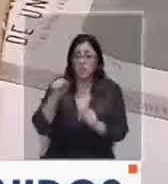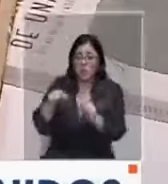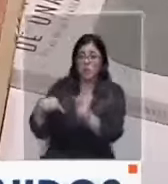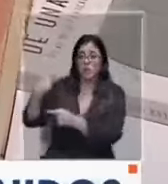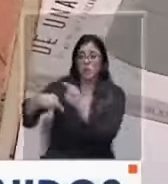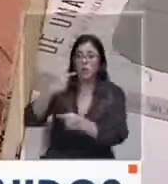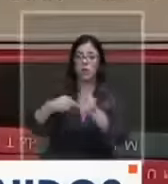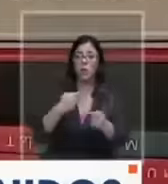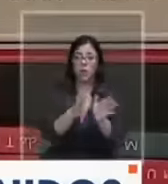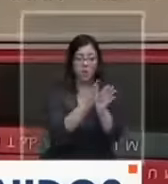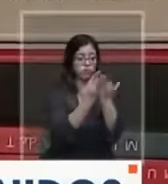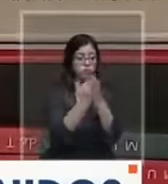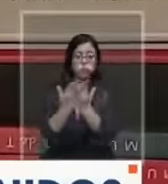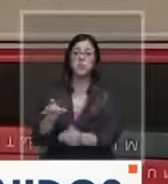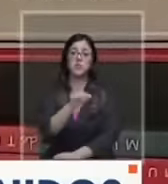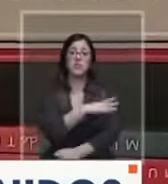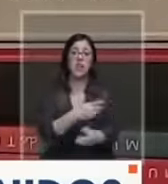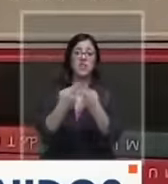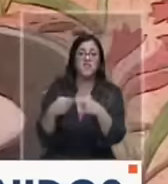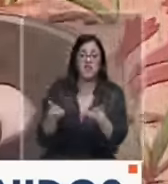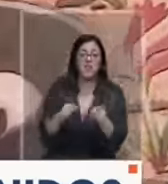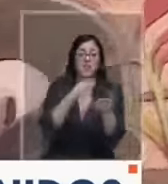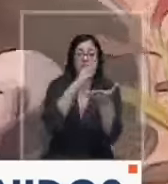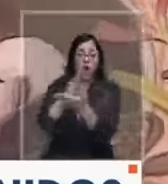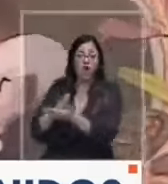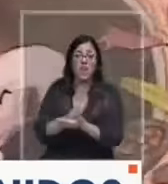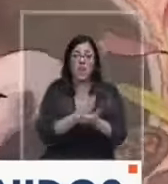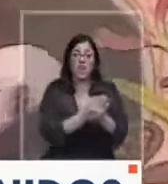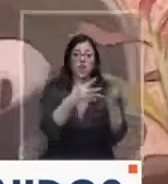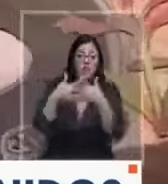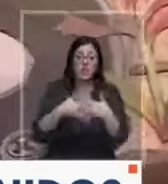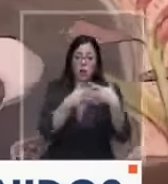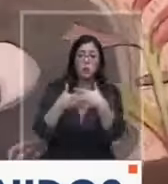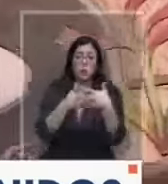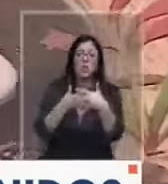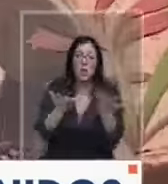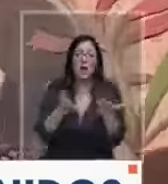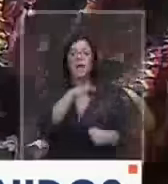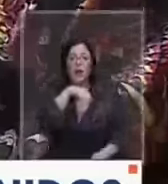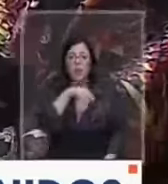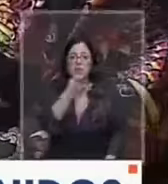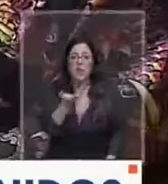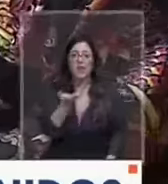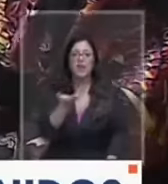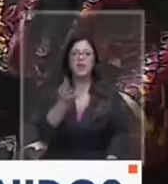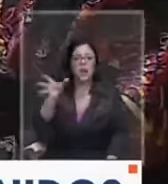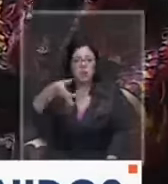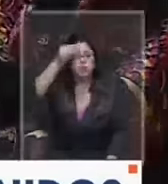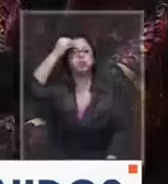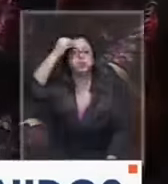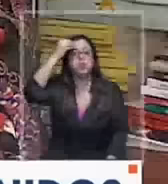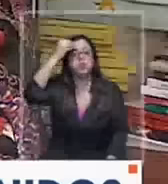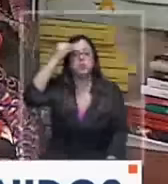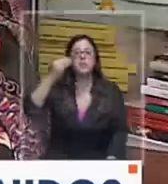solo se quedó en las librerías nacionales distintos colegios de Estados Unidos la ocupan para reforzar el español no es el único de la editorial Muñeca de